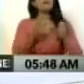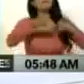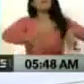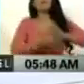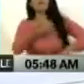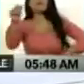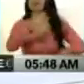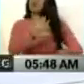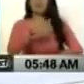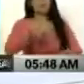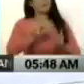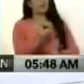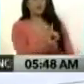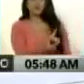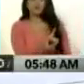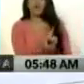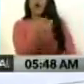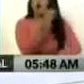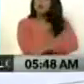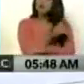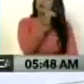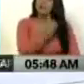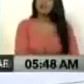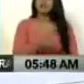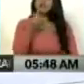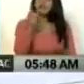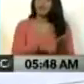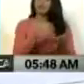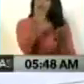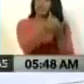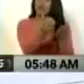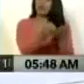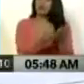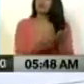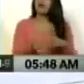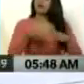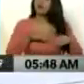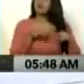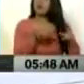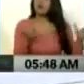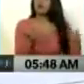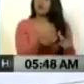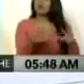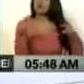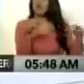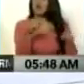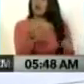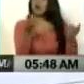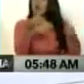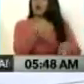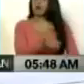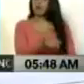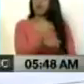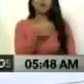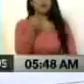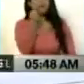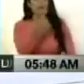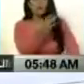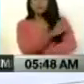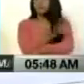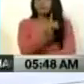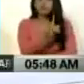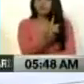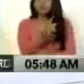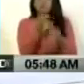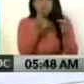El presidente instó a la oposición a cumplir con los compromisos asumidos por parte de la mesa de diálogo. No veo que la oposición cumpla un